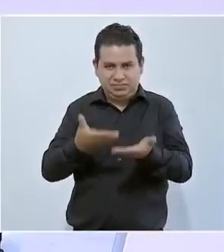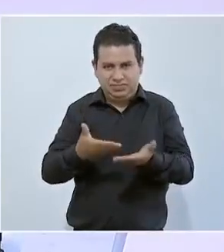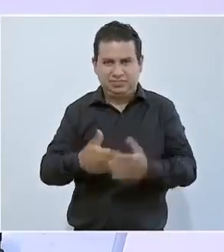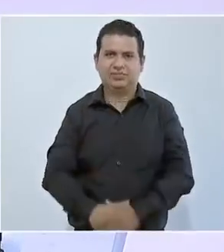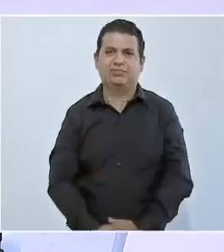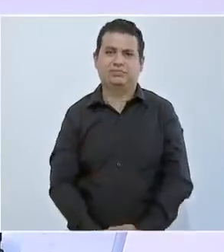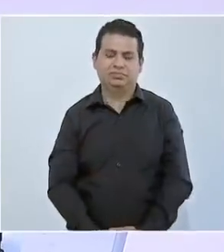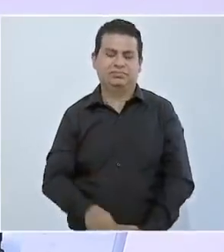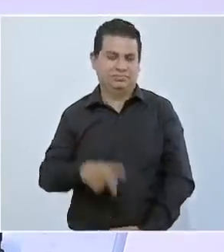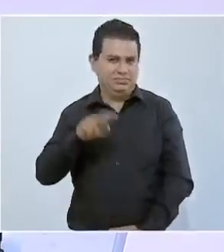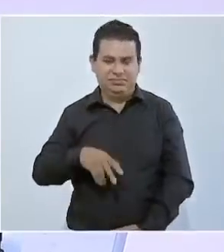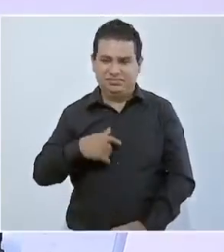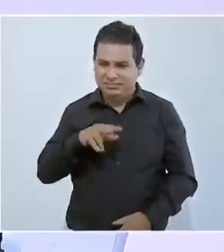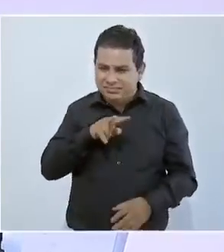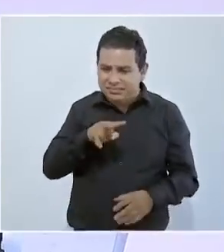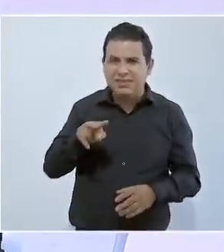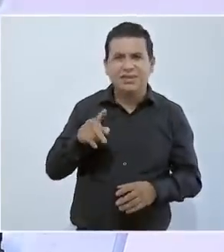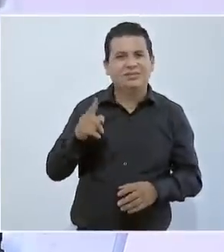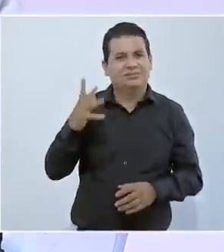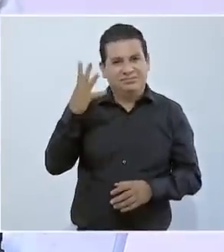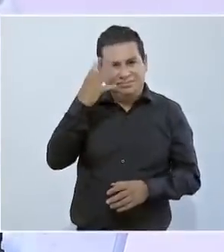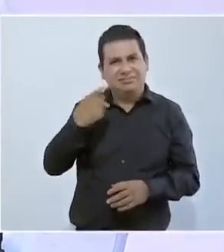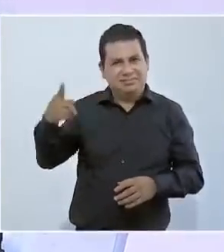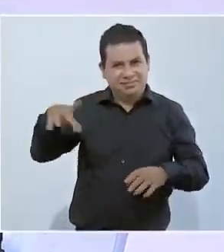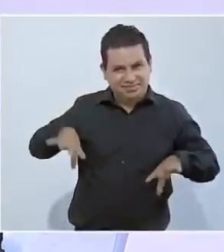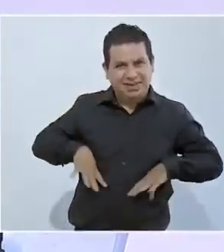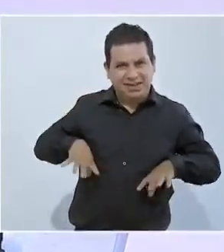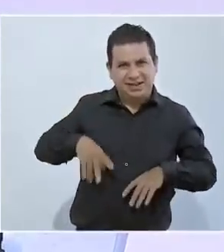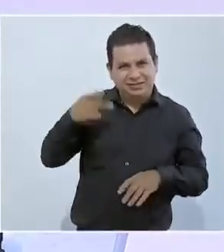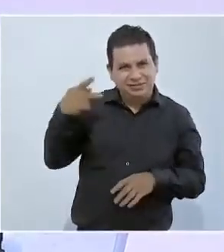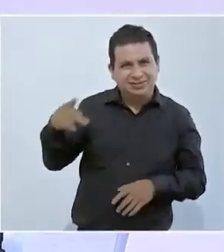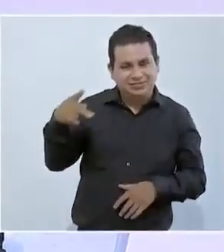bellísimo, es cosa nada más de